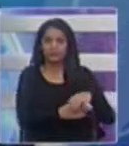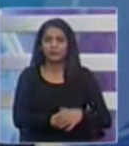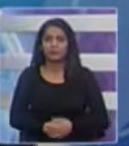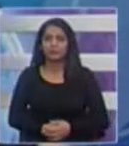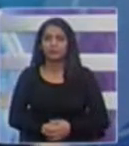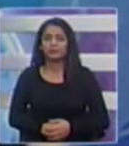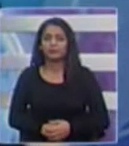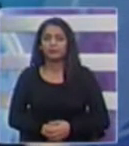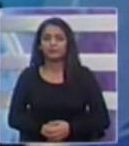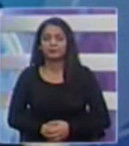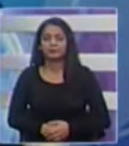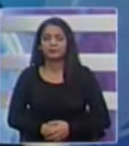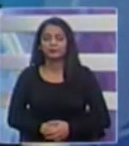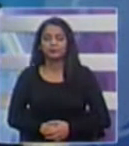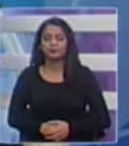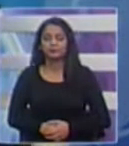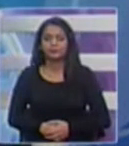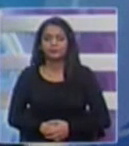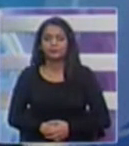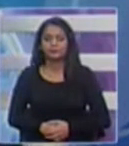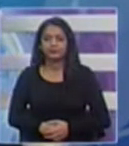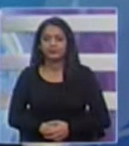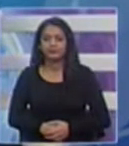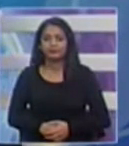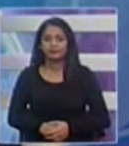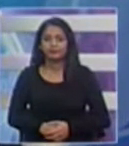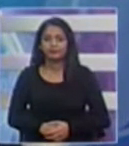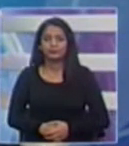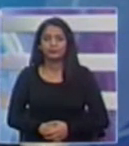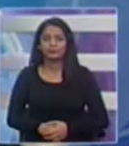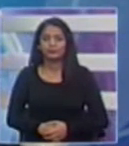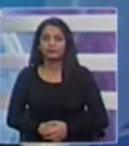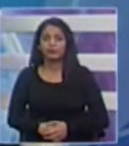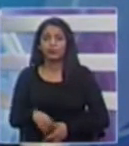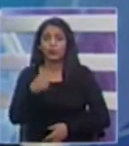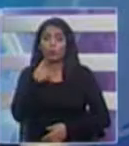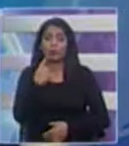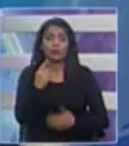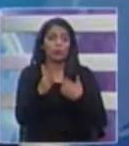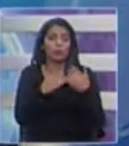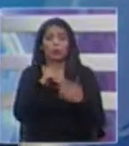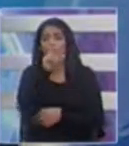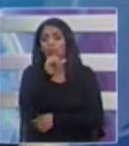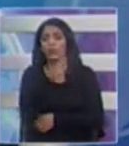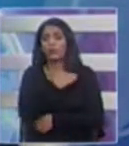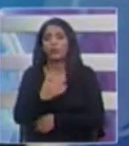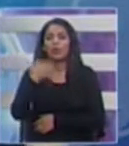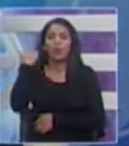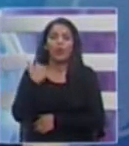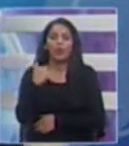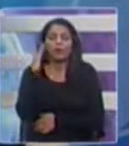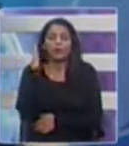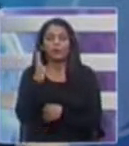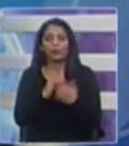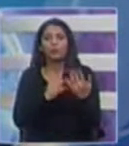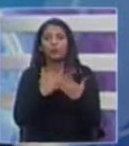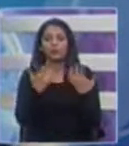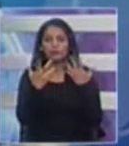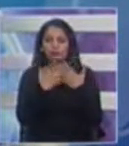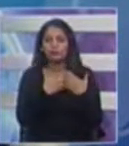ciudadana. Posiblemente, y es muy normal que se lo haga, va a haber una intervención de una consulta popular directa